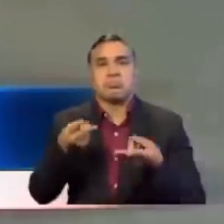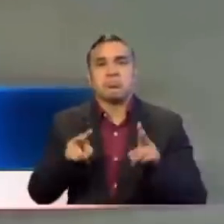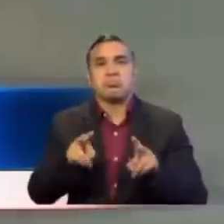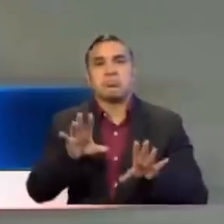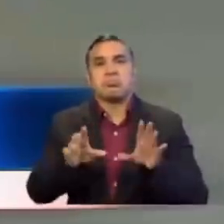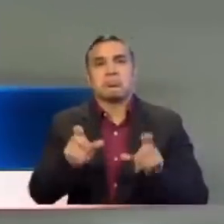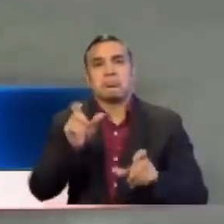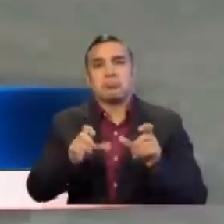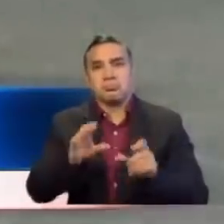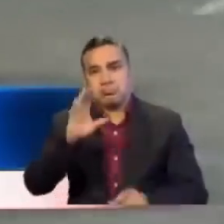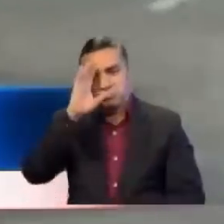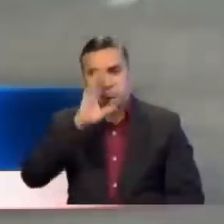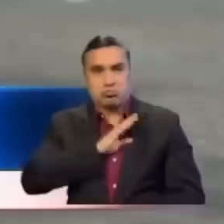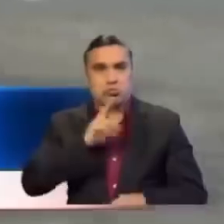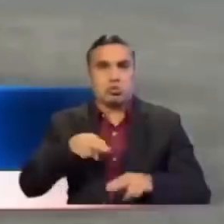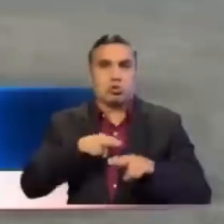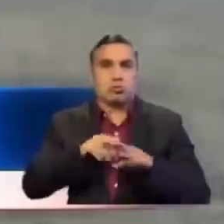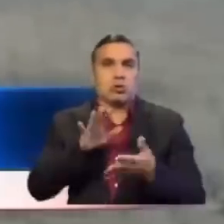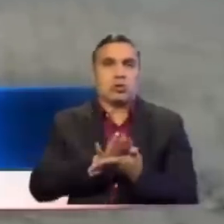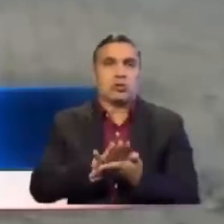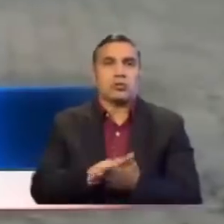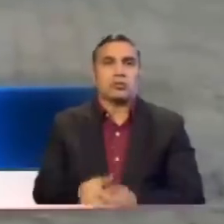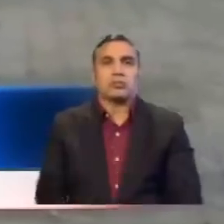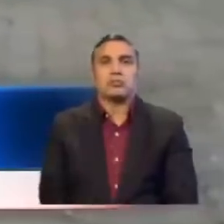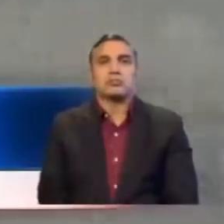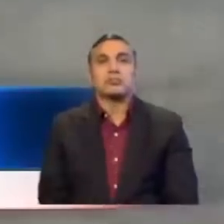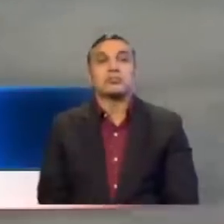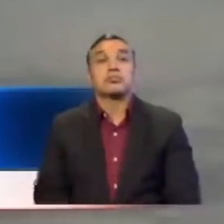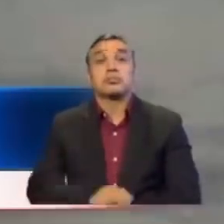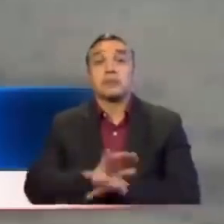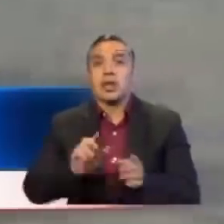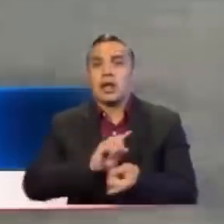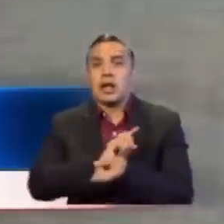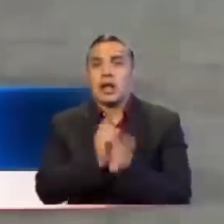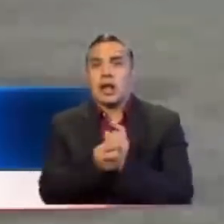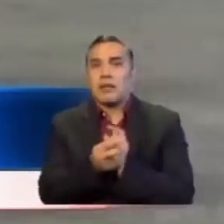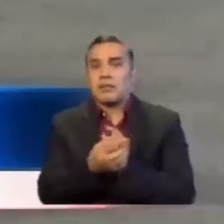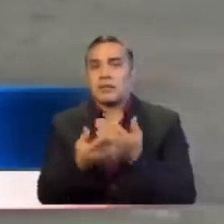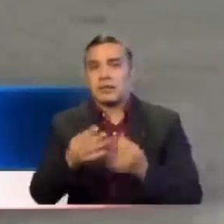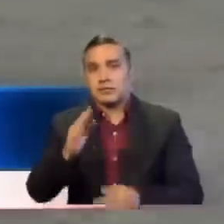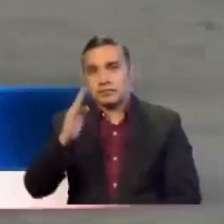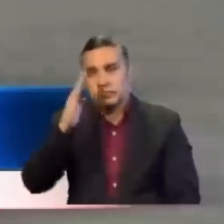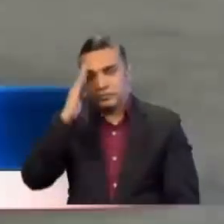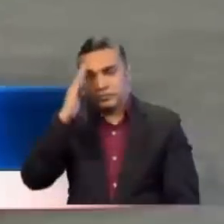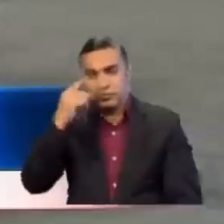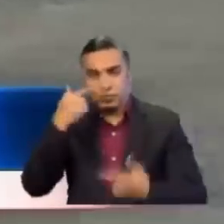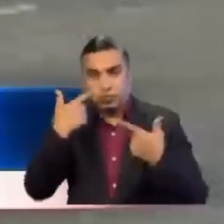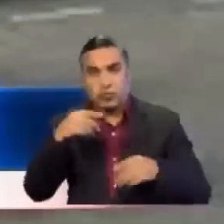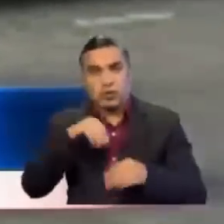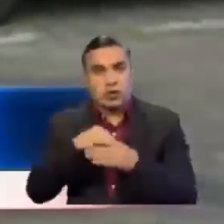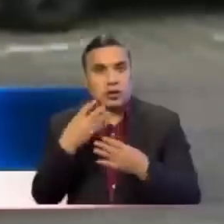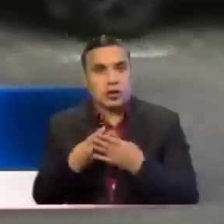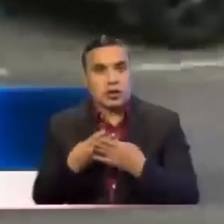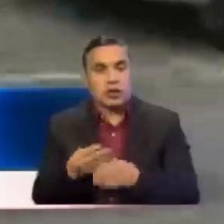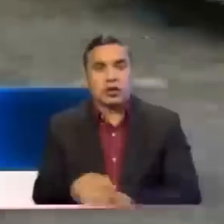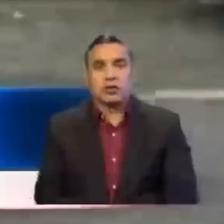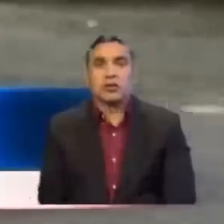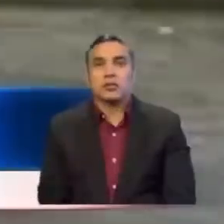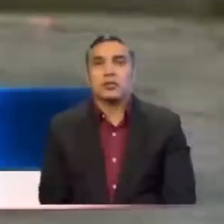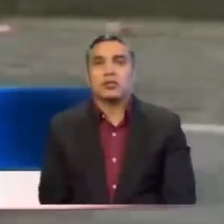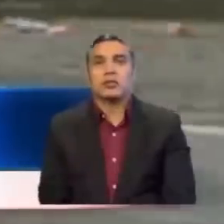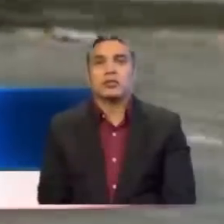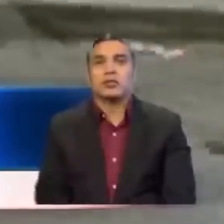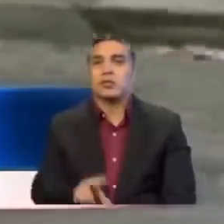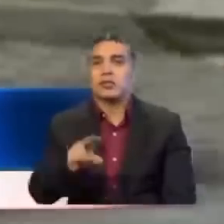de la unidad de mantenimiento del orden. Hubo el cambio ya de guías. No tenemos, obviamente, acá